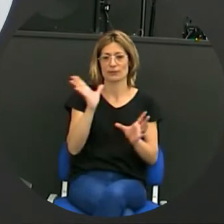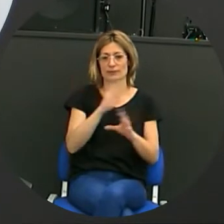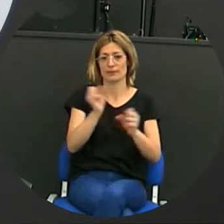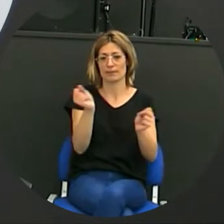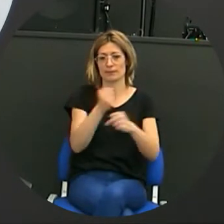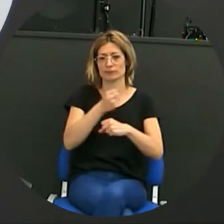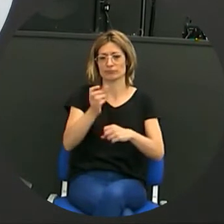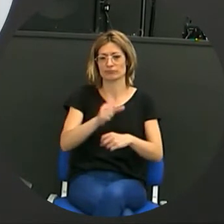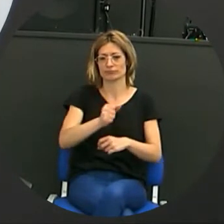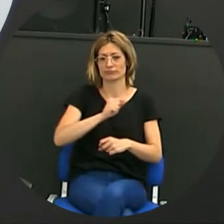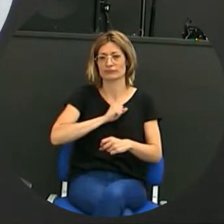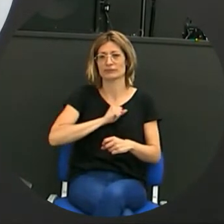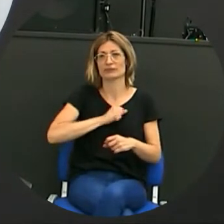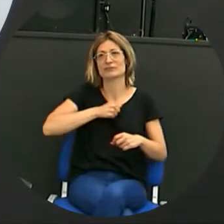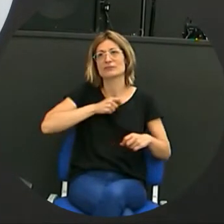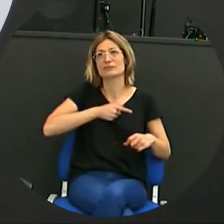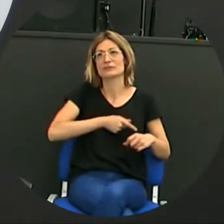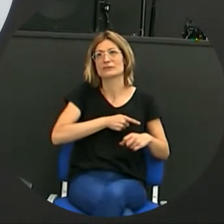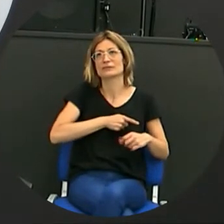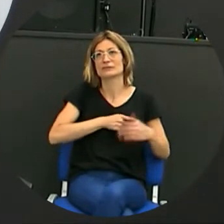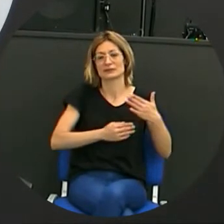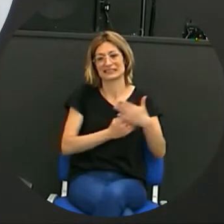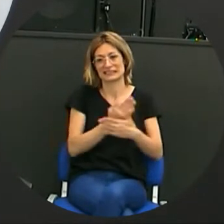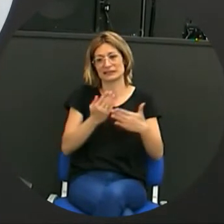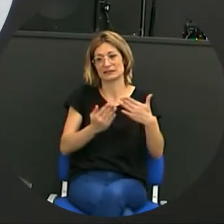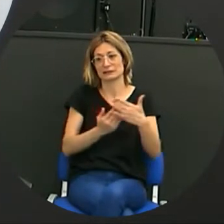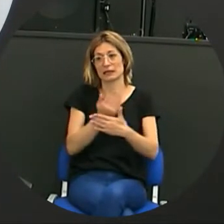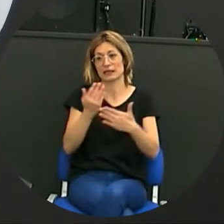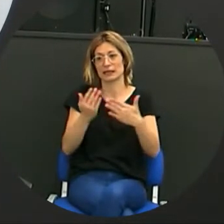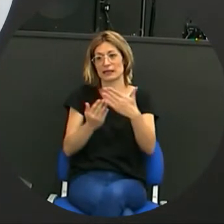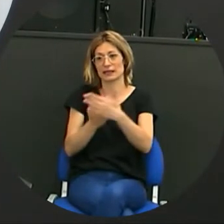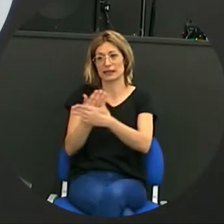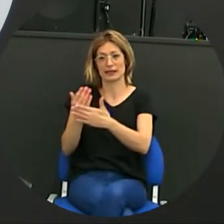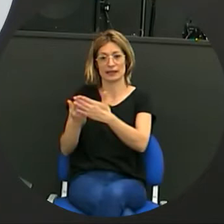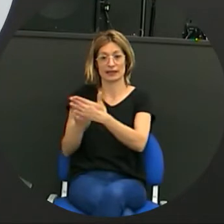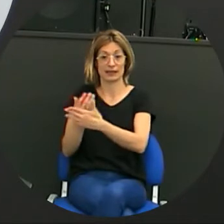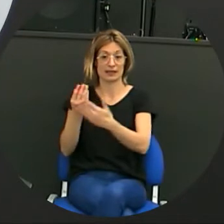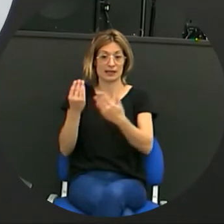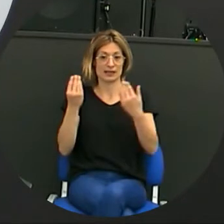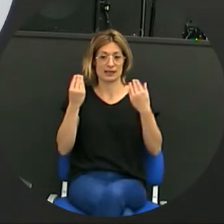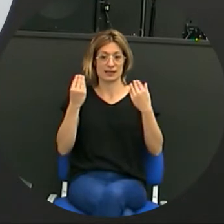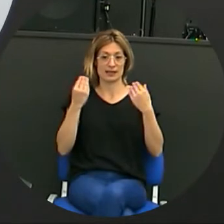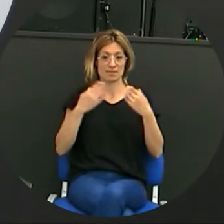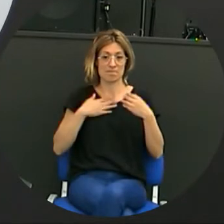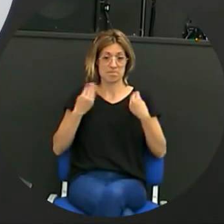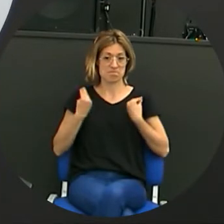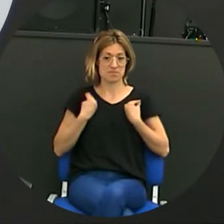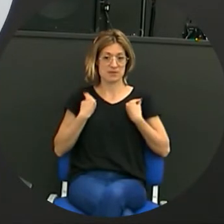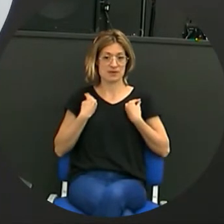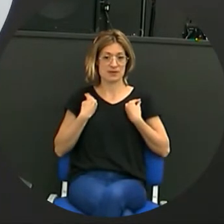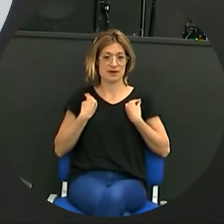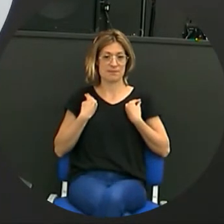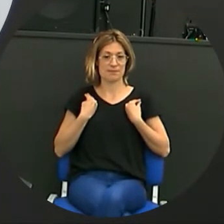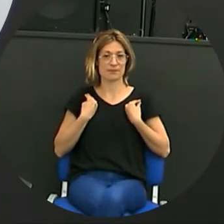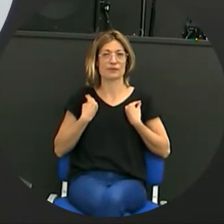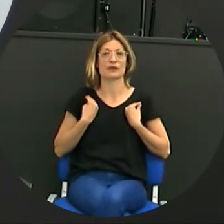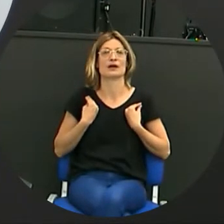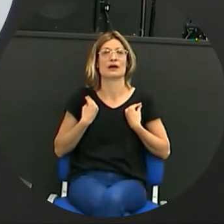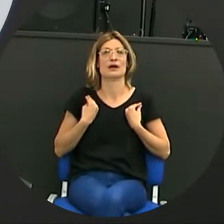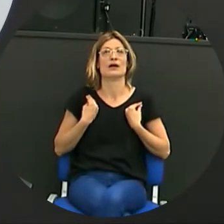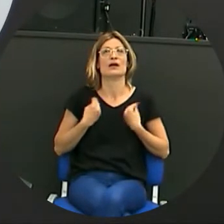precisa y que cada día de la vida que Dios por gracia nos concede, podamos